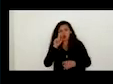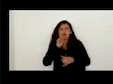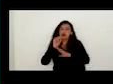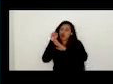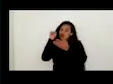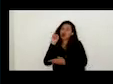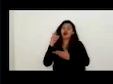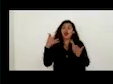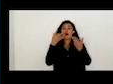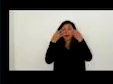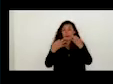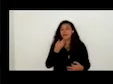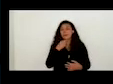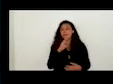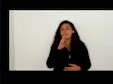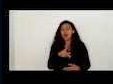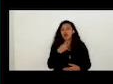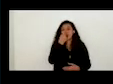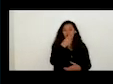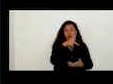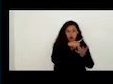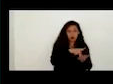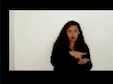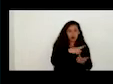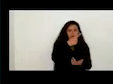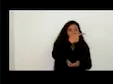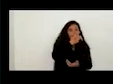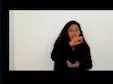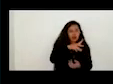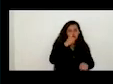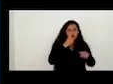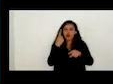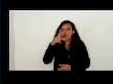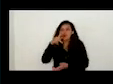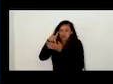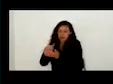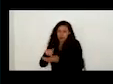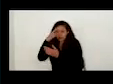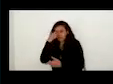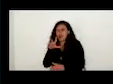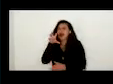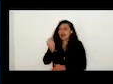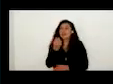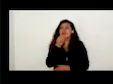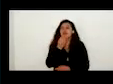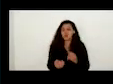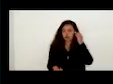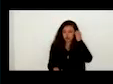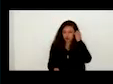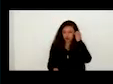ideal sería tal vez calcular por 1 gramo por kilogramo de peso para no quedarnos cortos. En la cantidad de